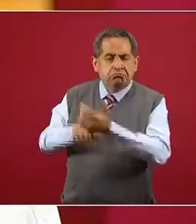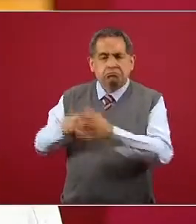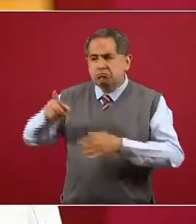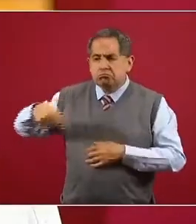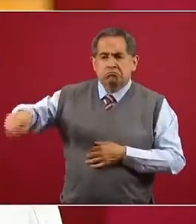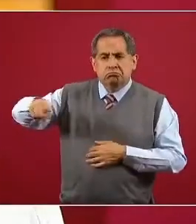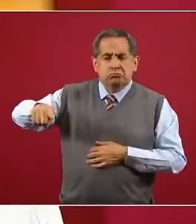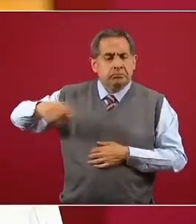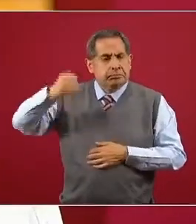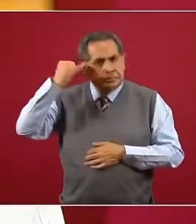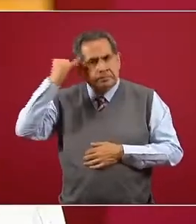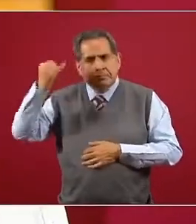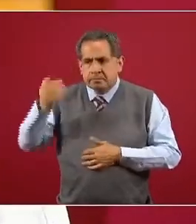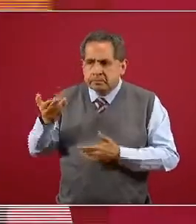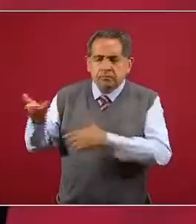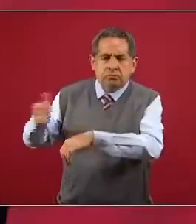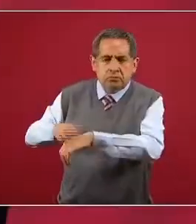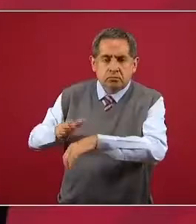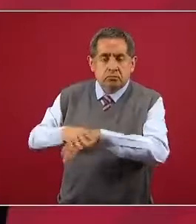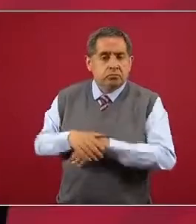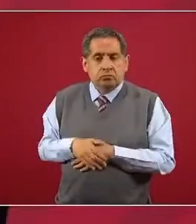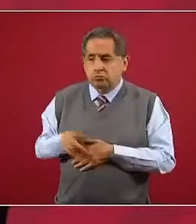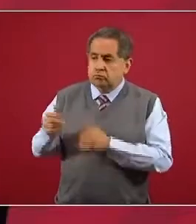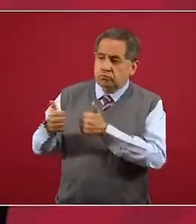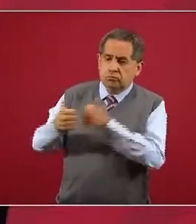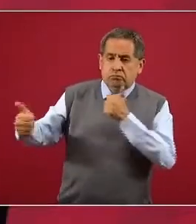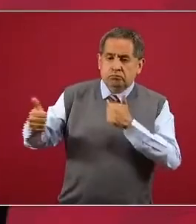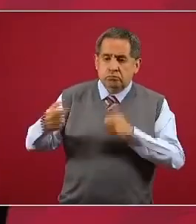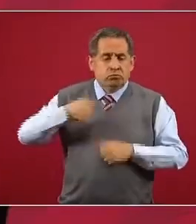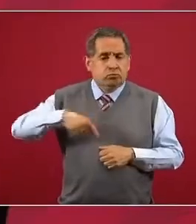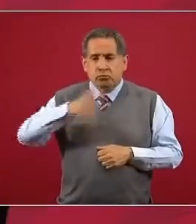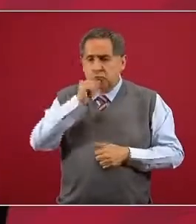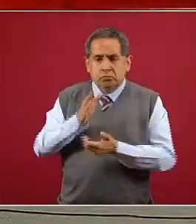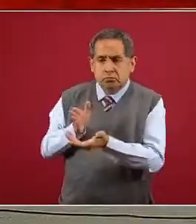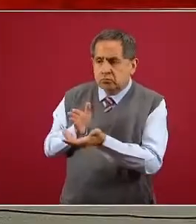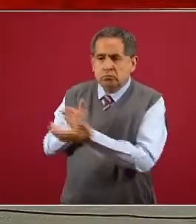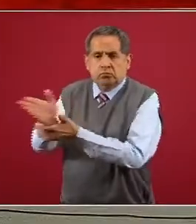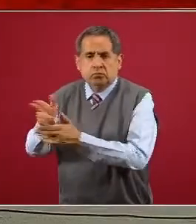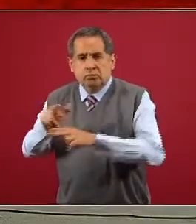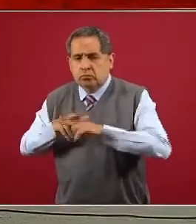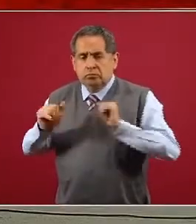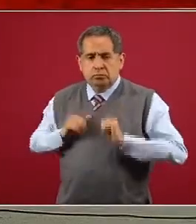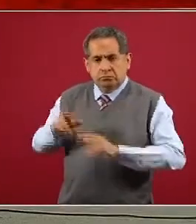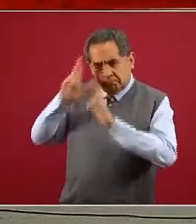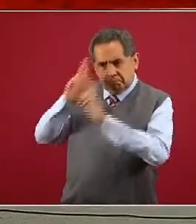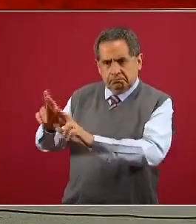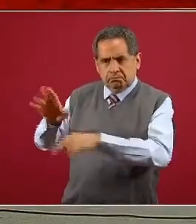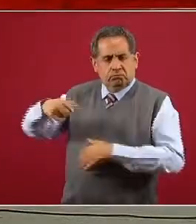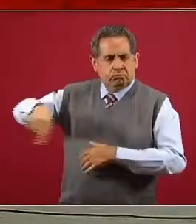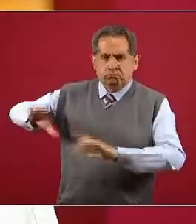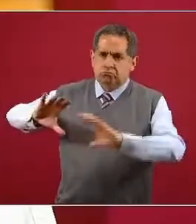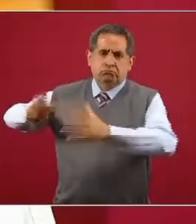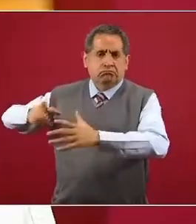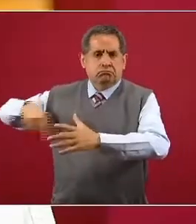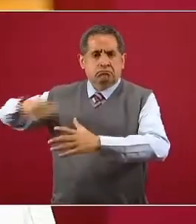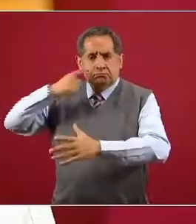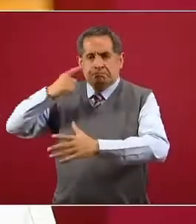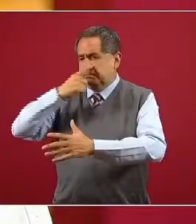idea que nos habíamos formado. Es un órgano autónomo, no tenemos por qué interferir en modo alguno con